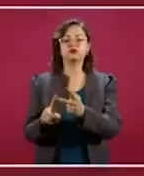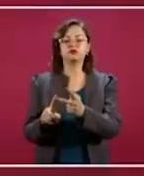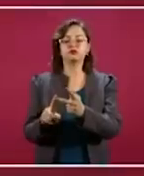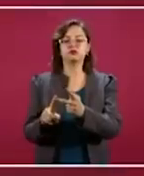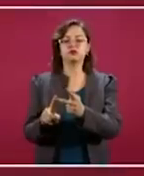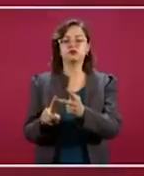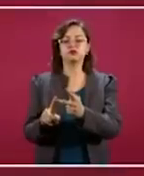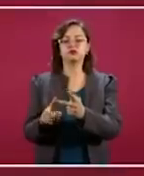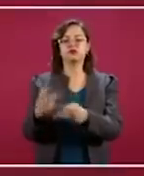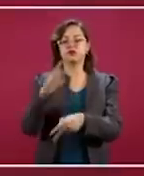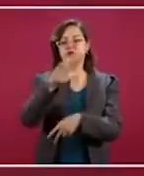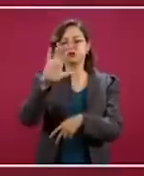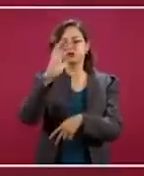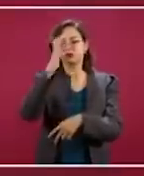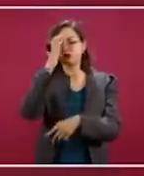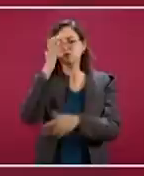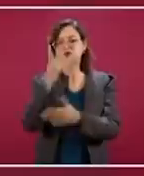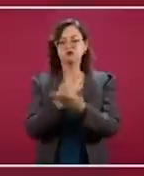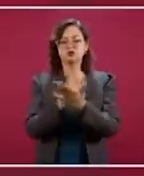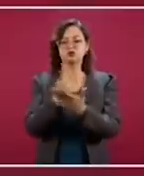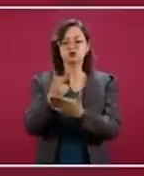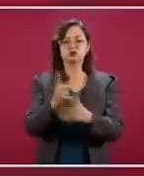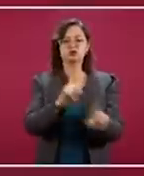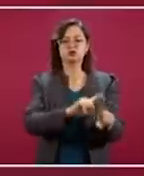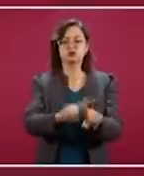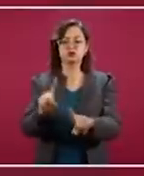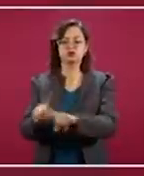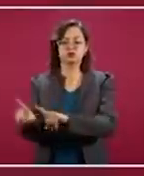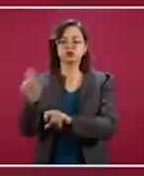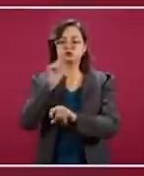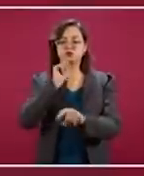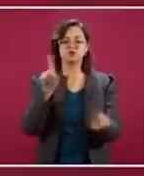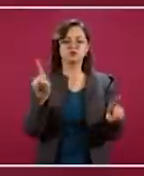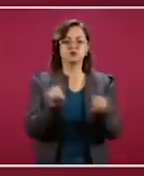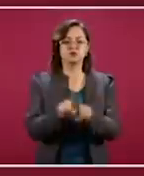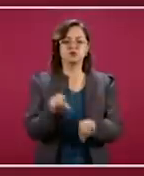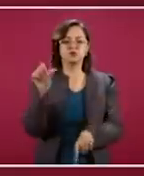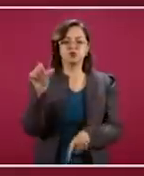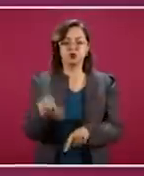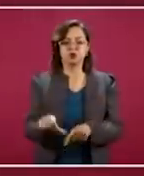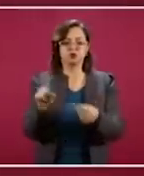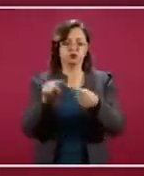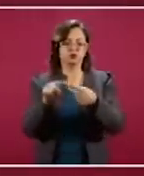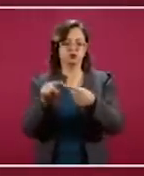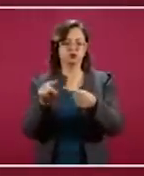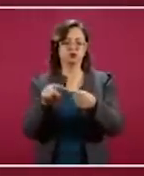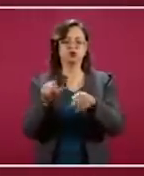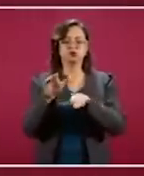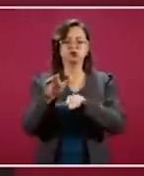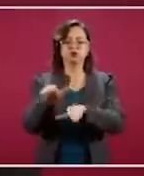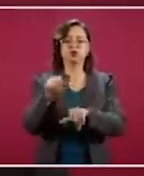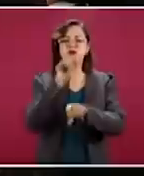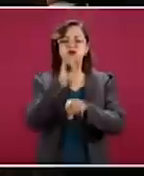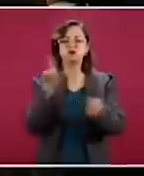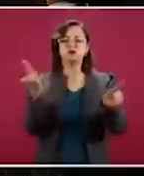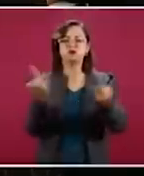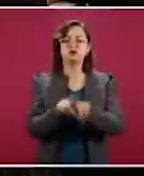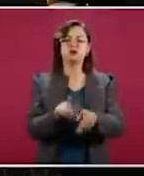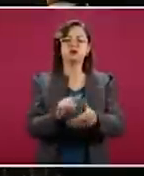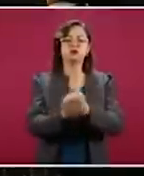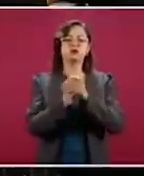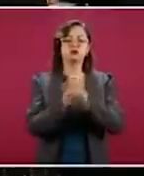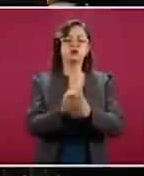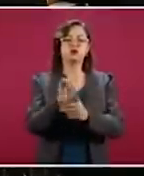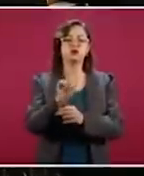reconocimientos, actos el día de hoy. Incluso el billete de la Lotería